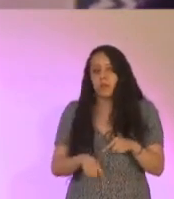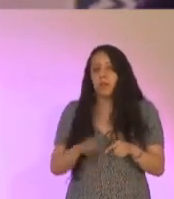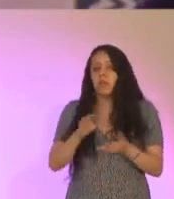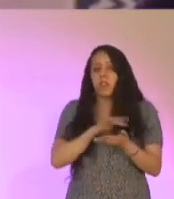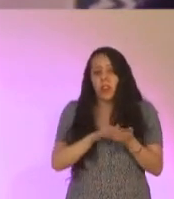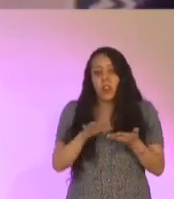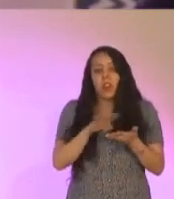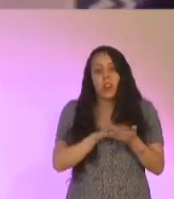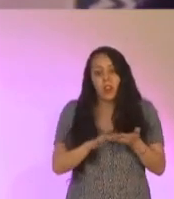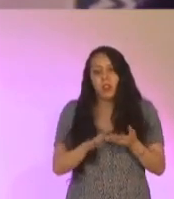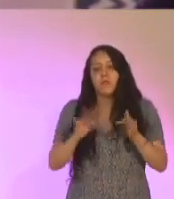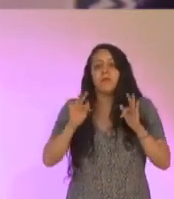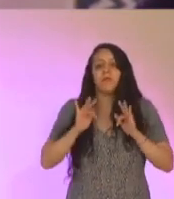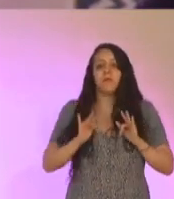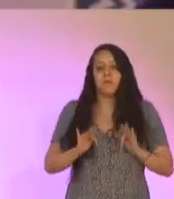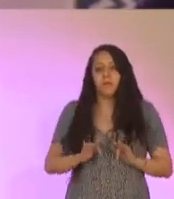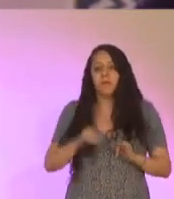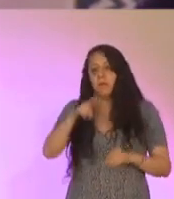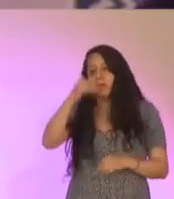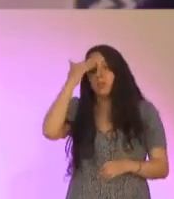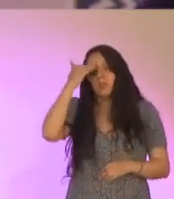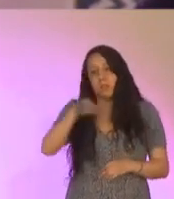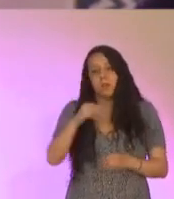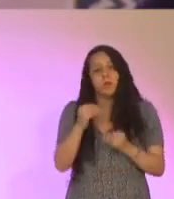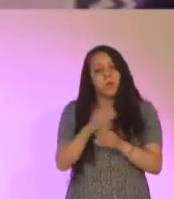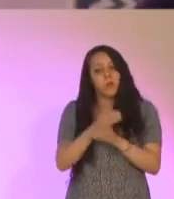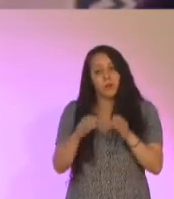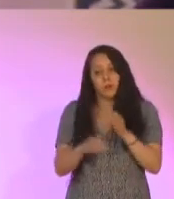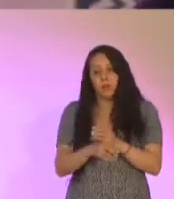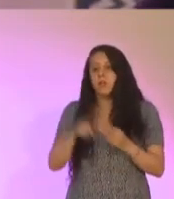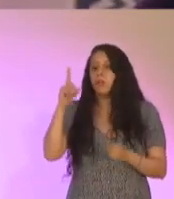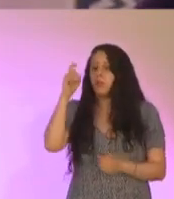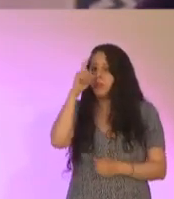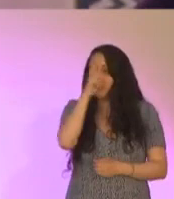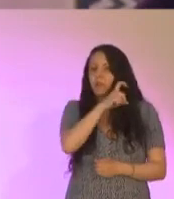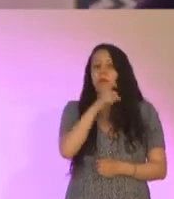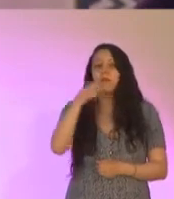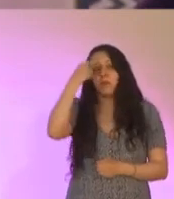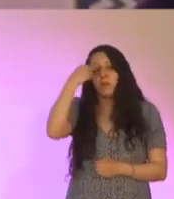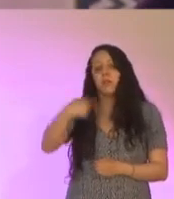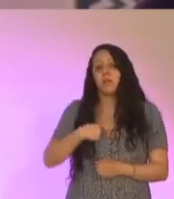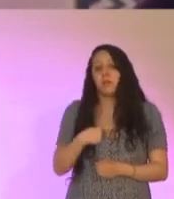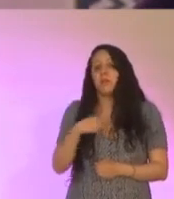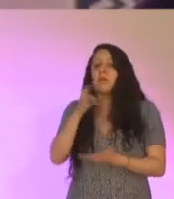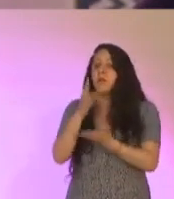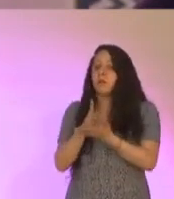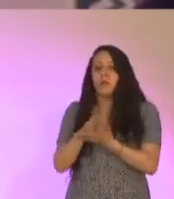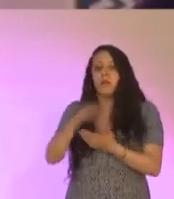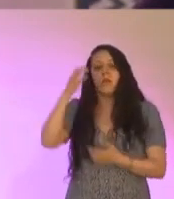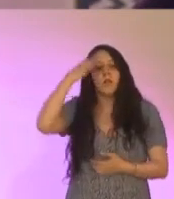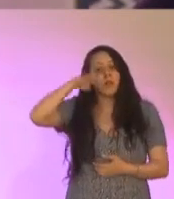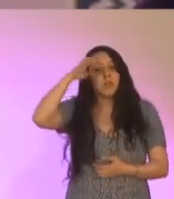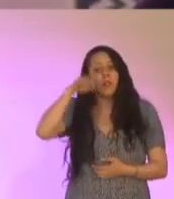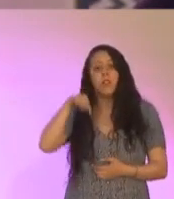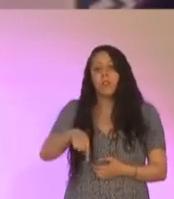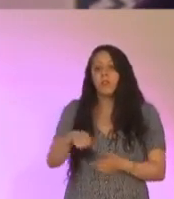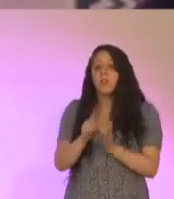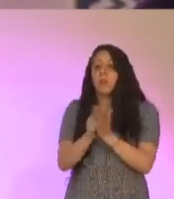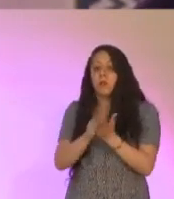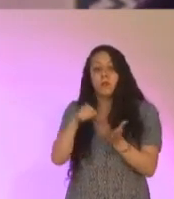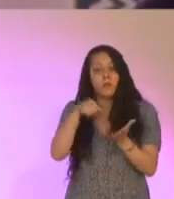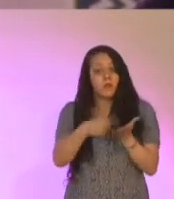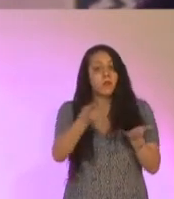difícil que está sucediendo no entonces esa fue un poco mi experiencia tanto con el texto y en la trata